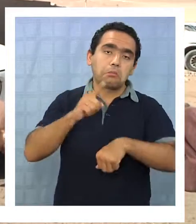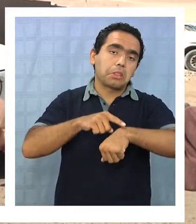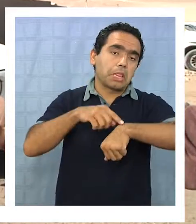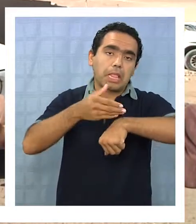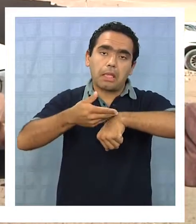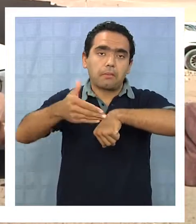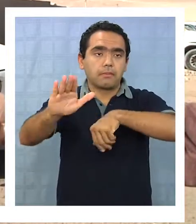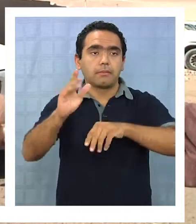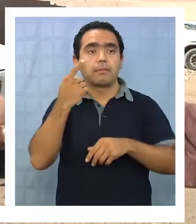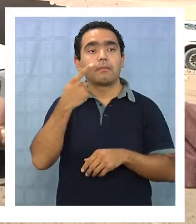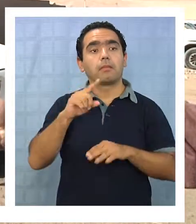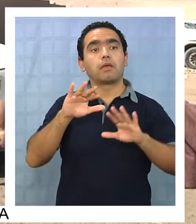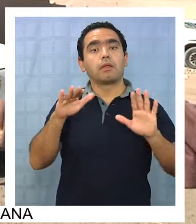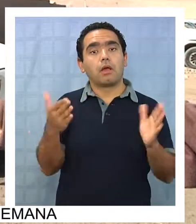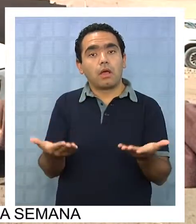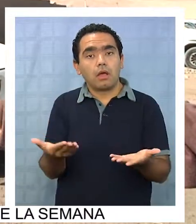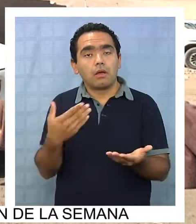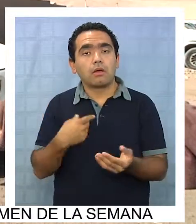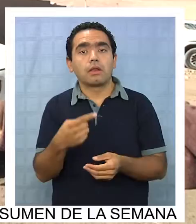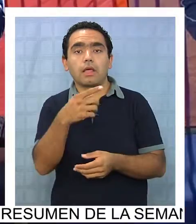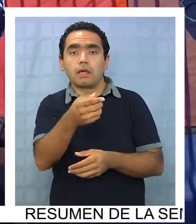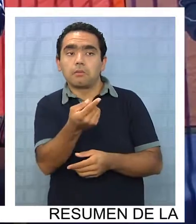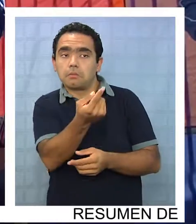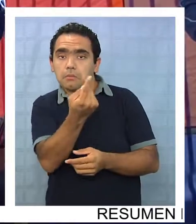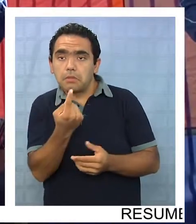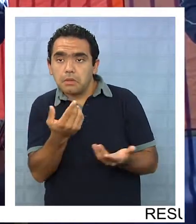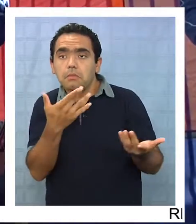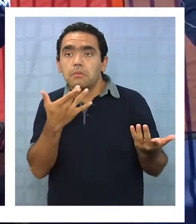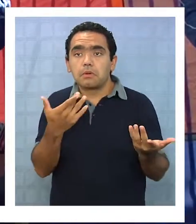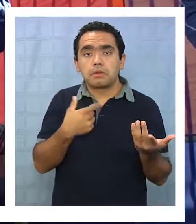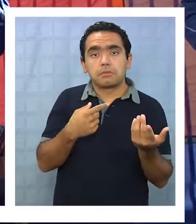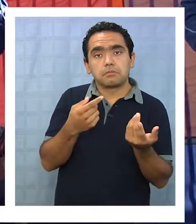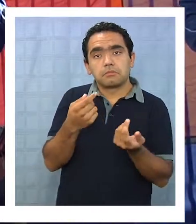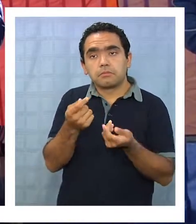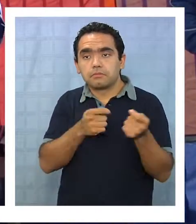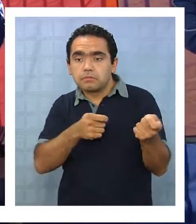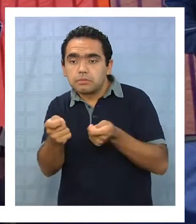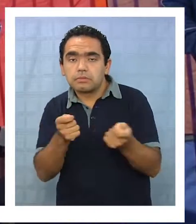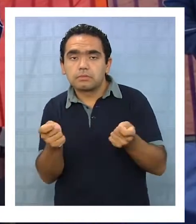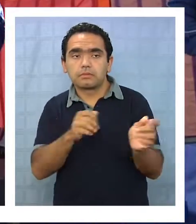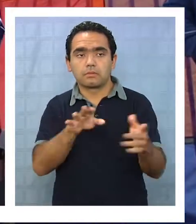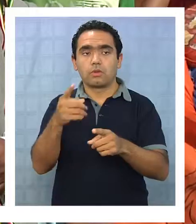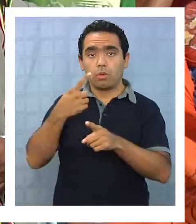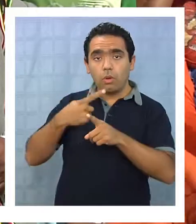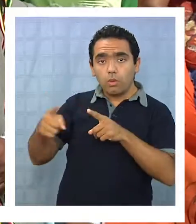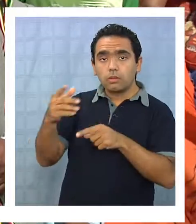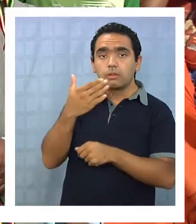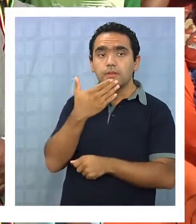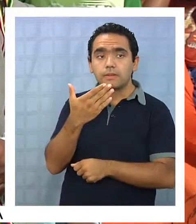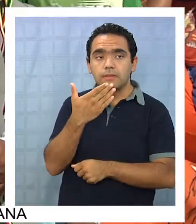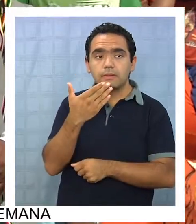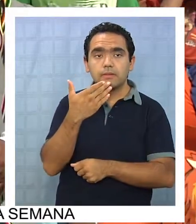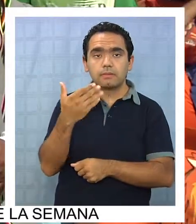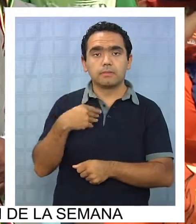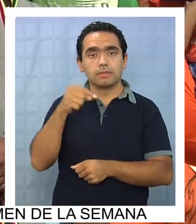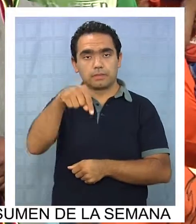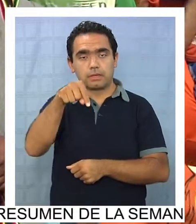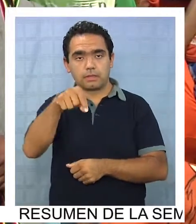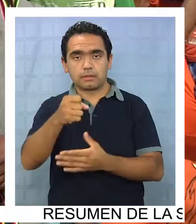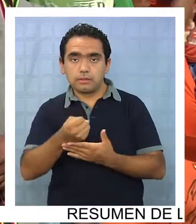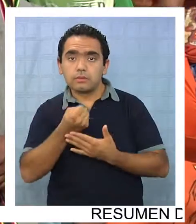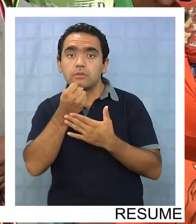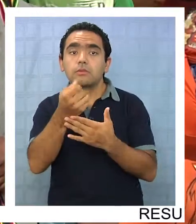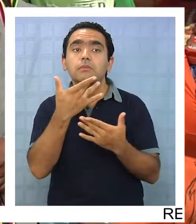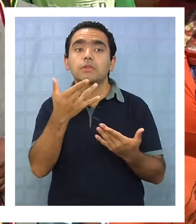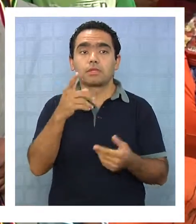bueno que la tira llegue, porque si la tira no llega, no se hace. Otro aspecto que destacan es que el encuentro sirve para traspasar